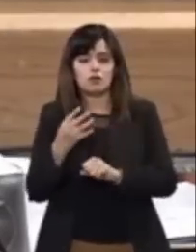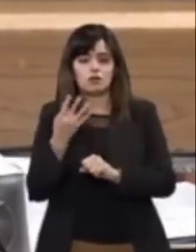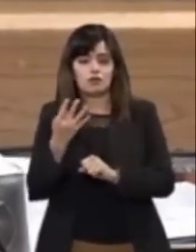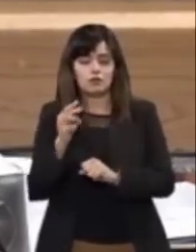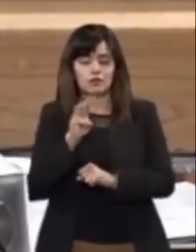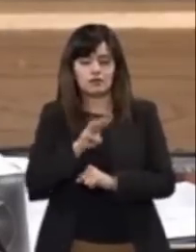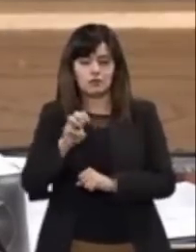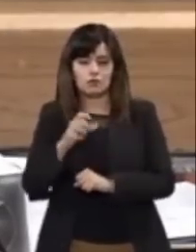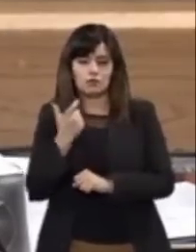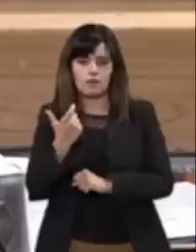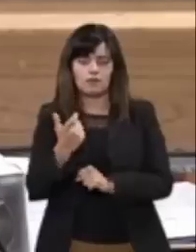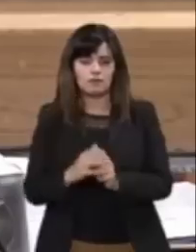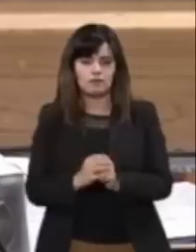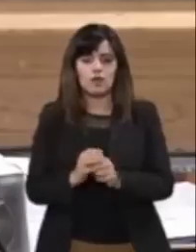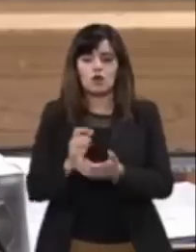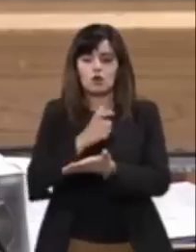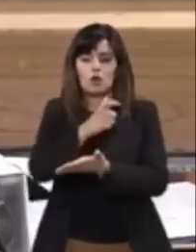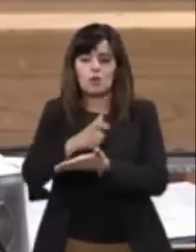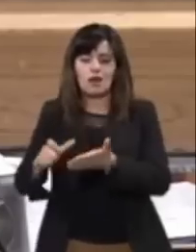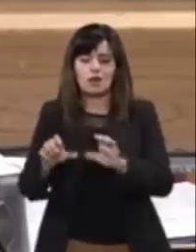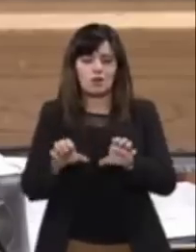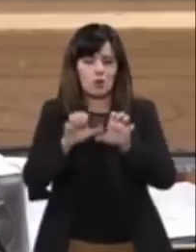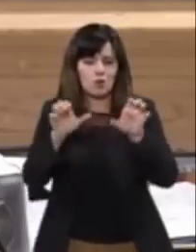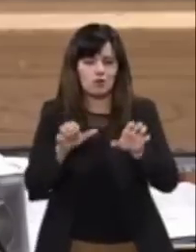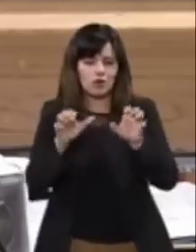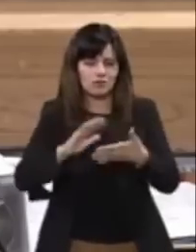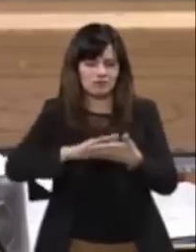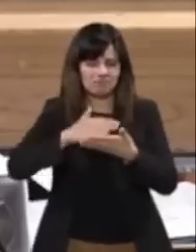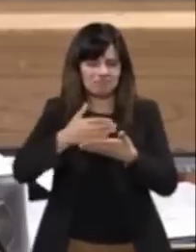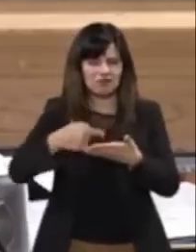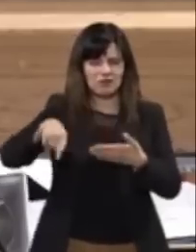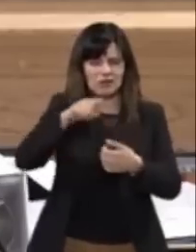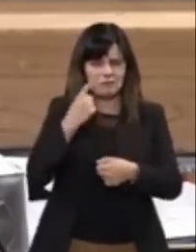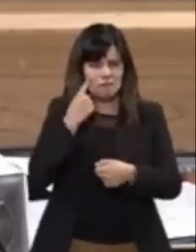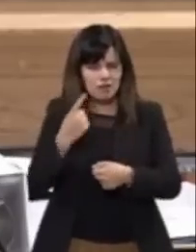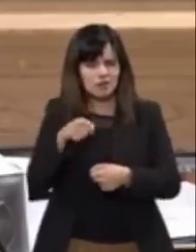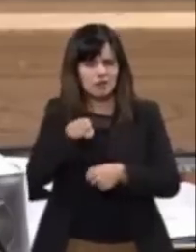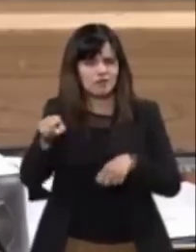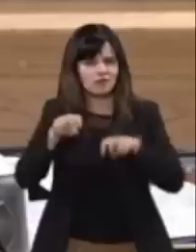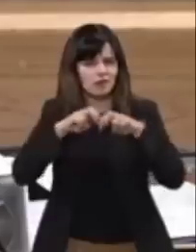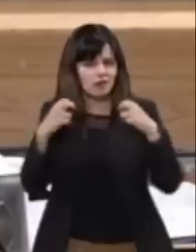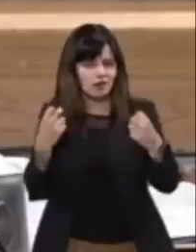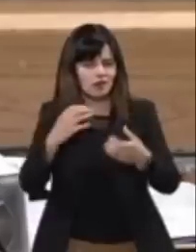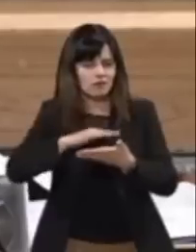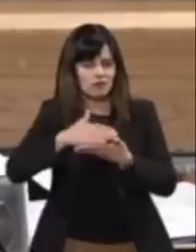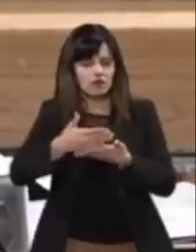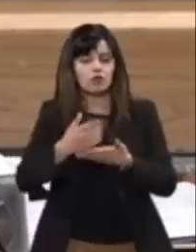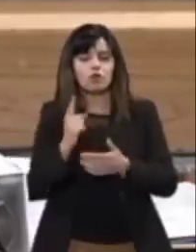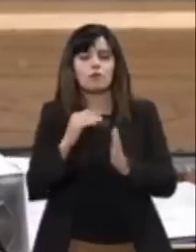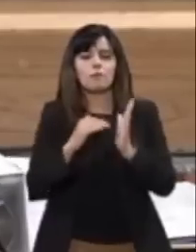$3,644,372. Adquisición de laptops, esas que usan aquí en el Consejo General,